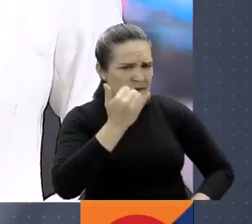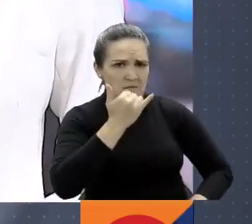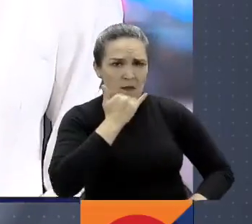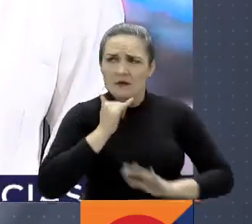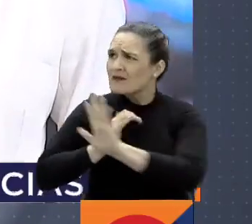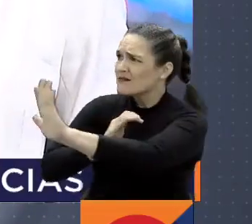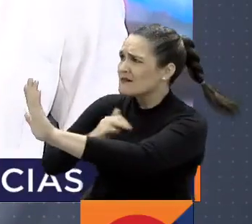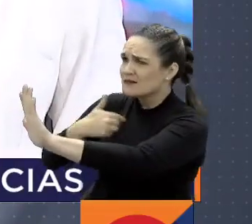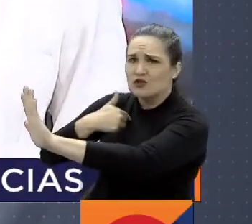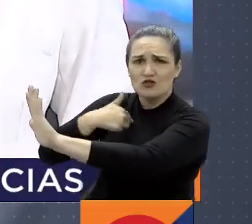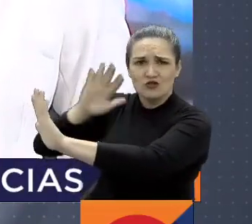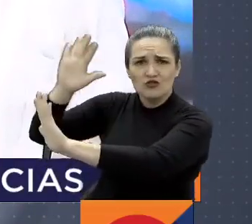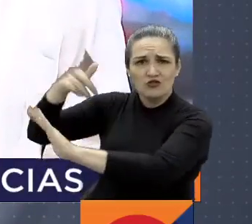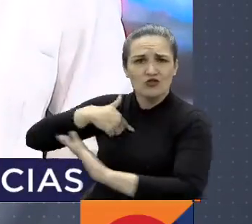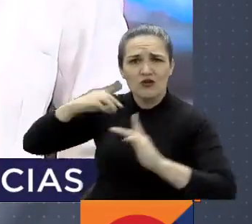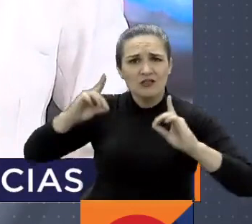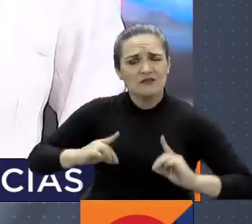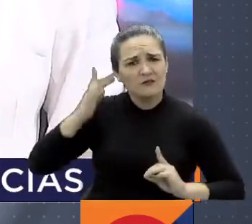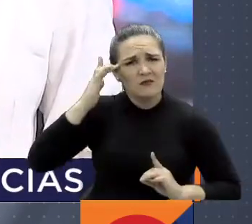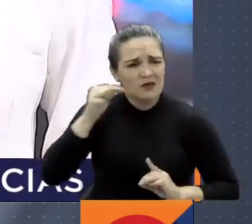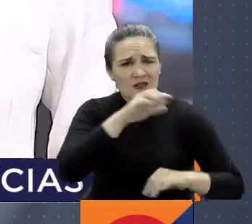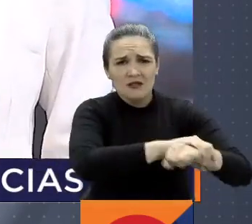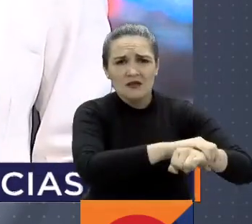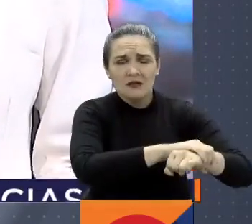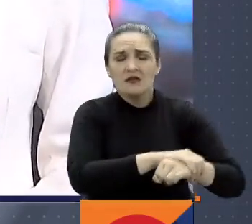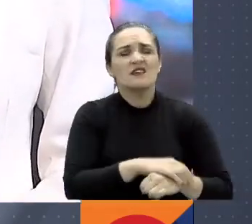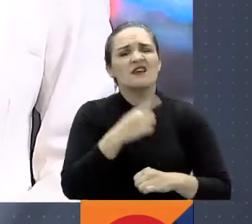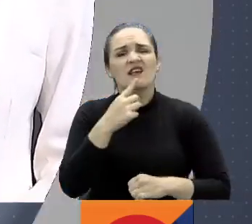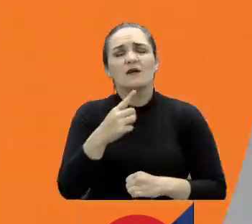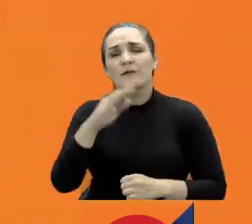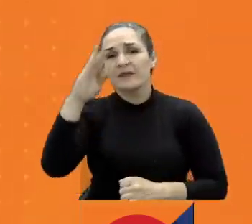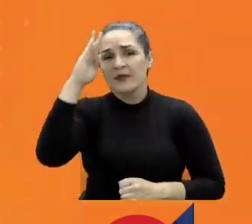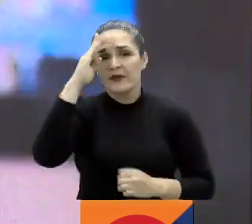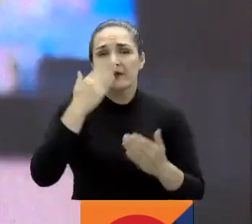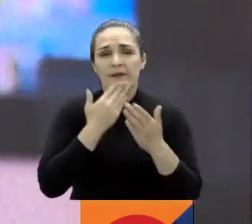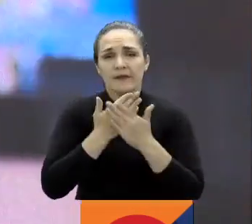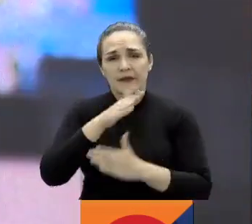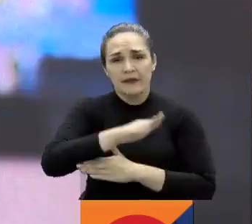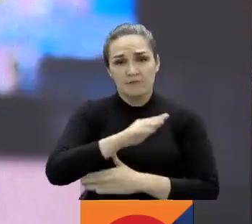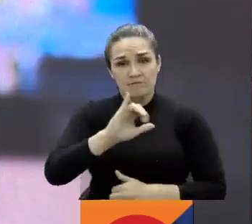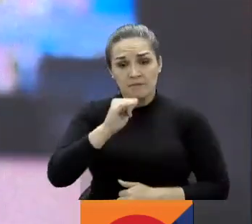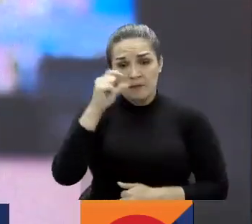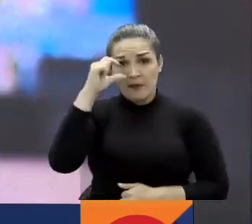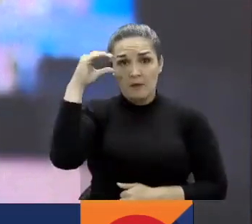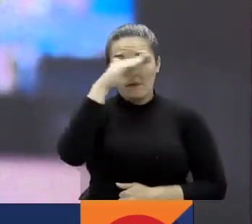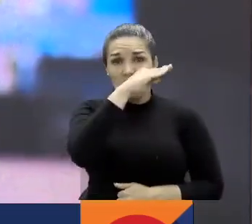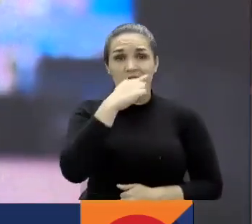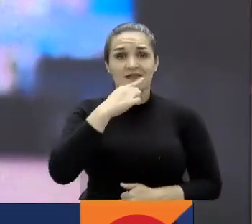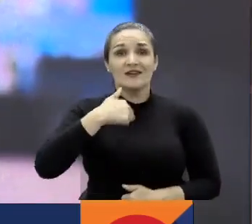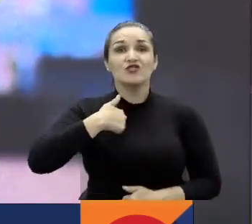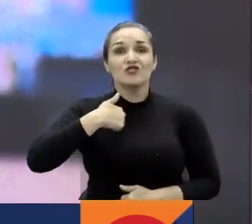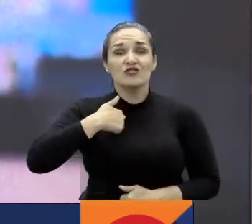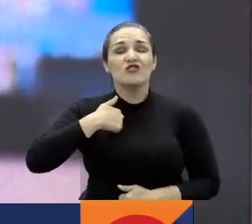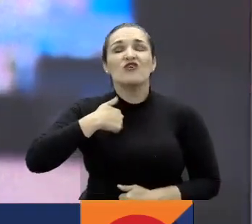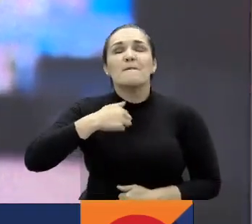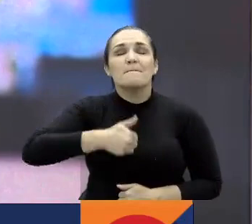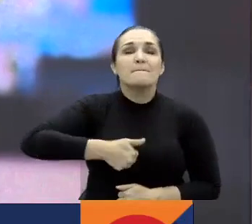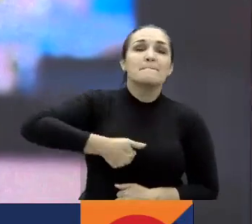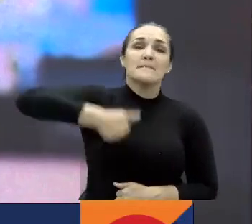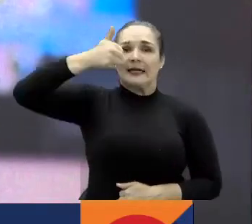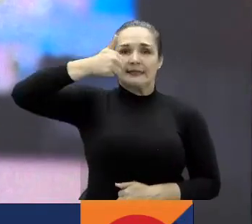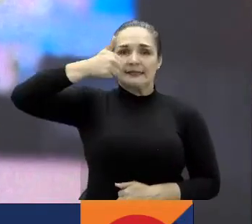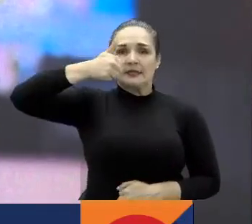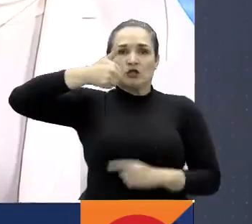buenas tardes Qué dijo el mandatario Carlos y televidentes muy buenas tardes el presidente Gustavo Petro aseguró que él como comandante de las fuerzas militares